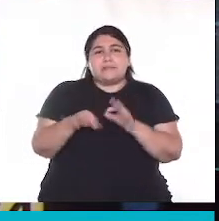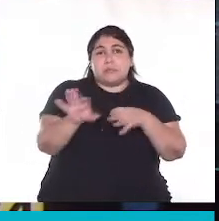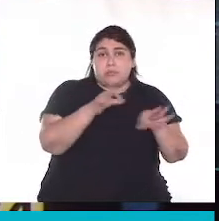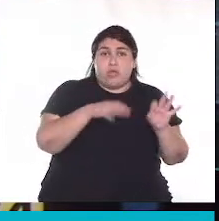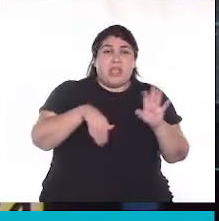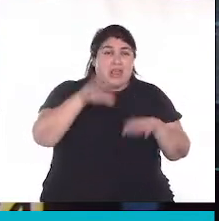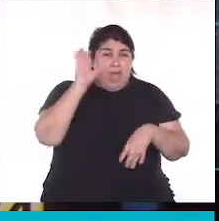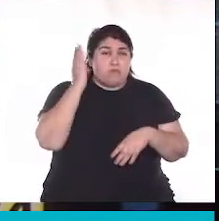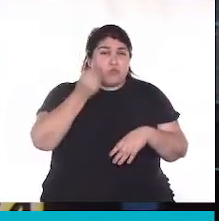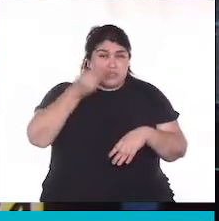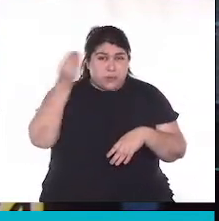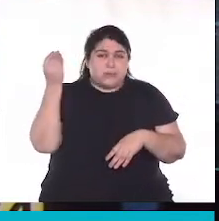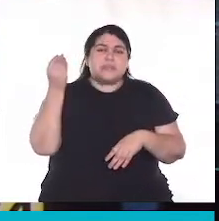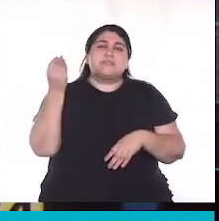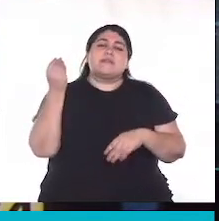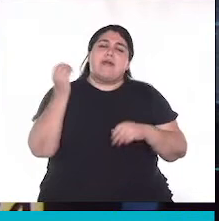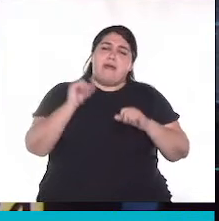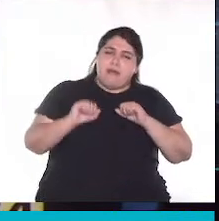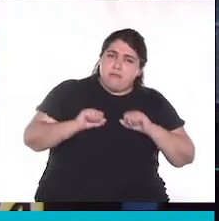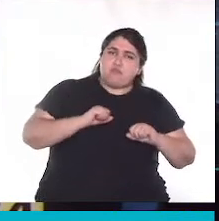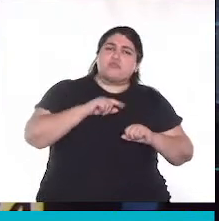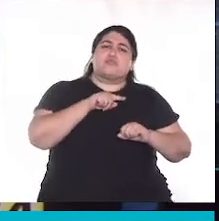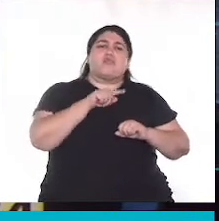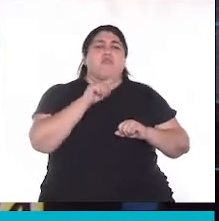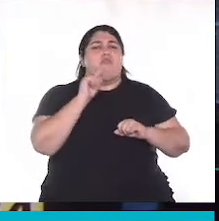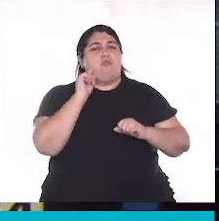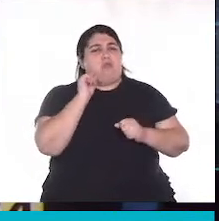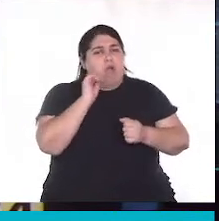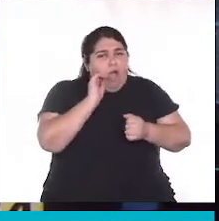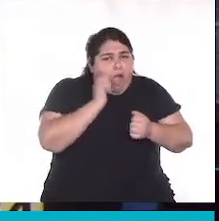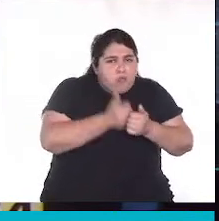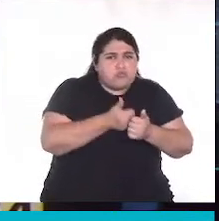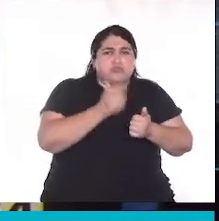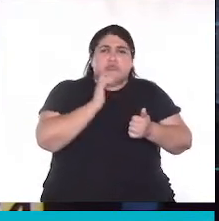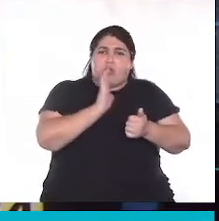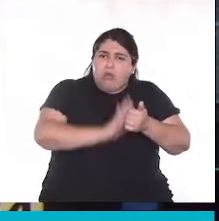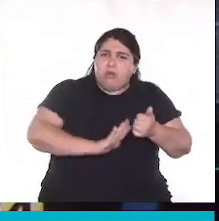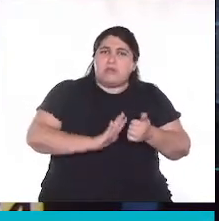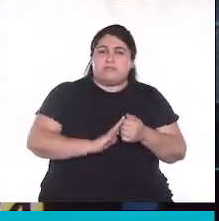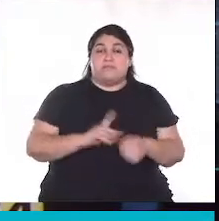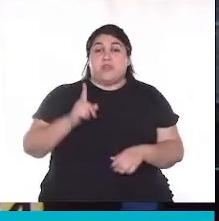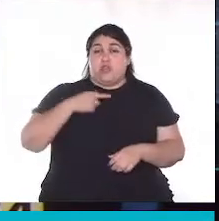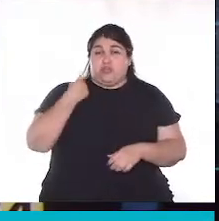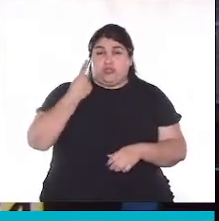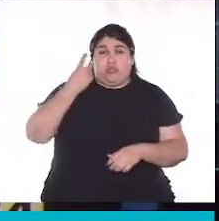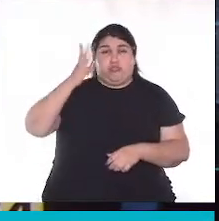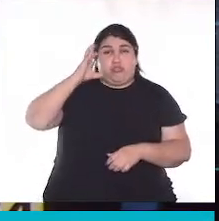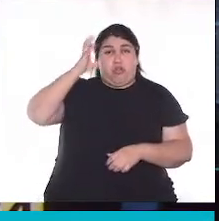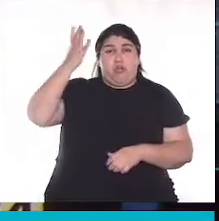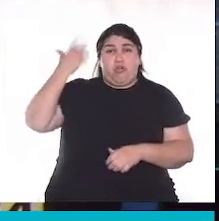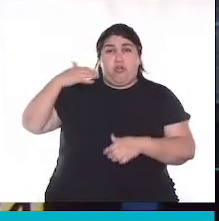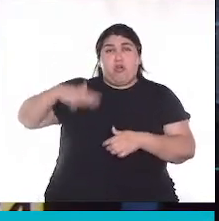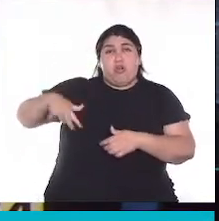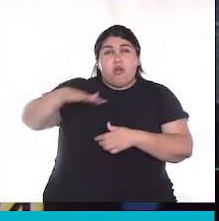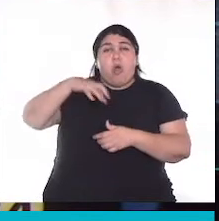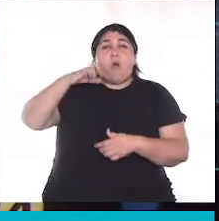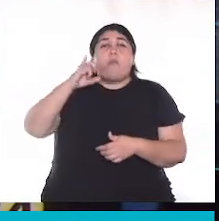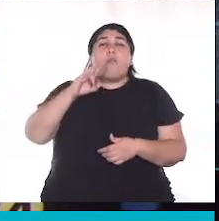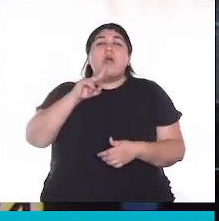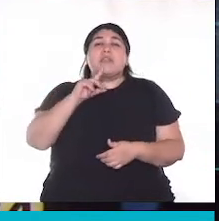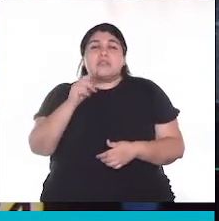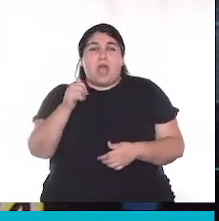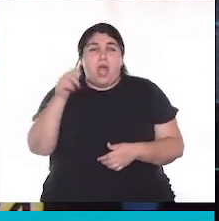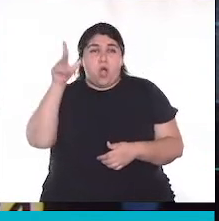abusos. Pero venimos del horror de Puerta 8 en esta provincia y también en